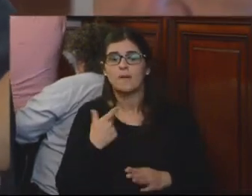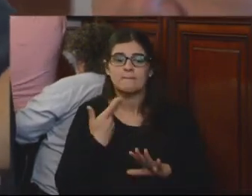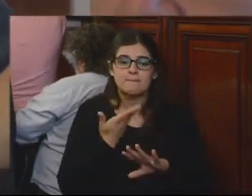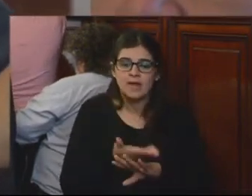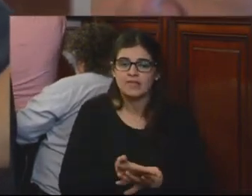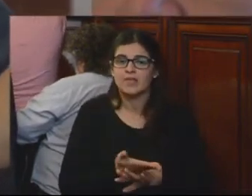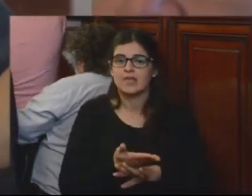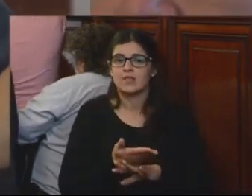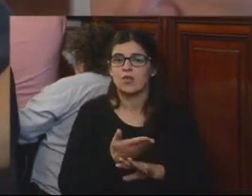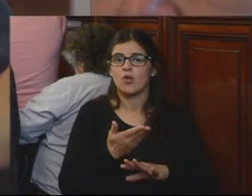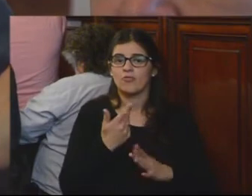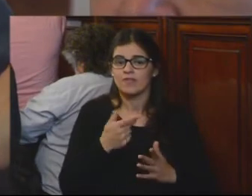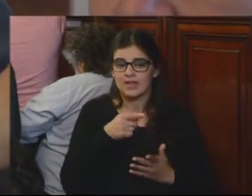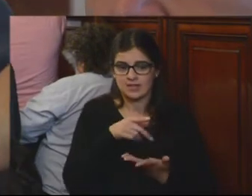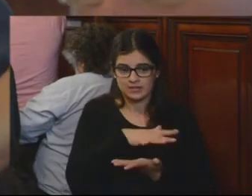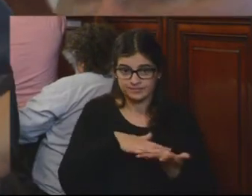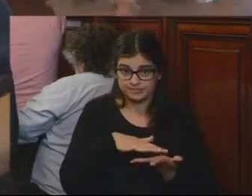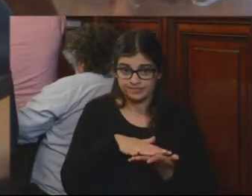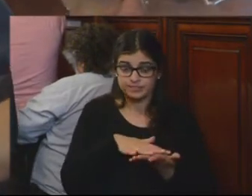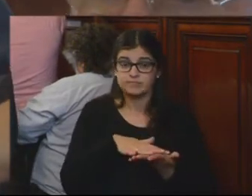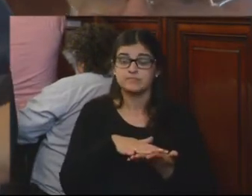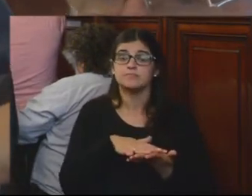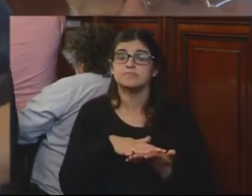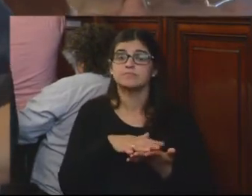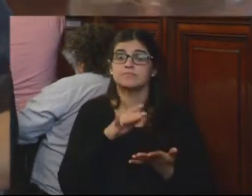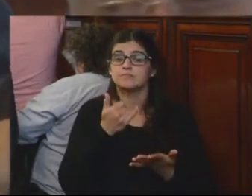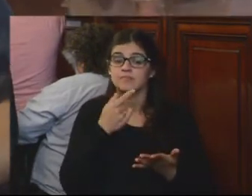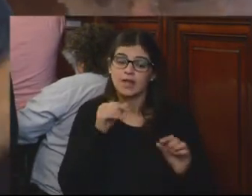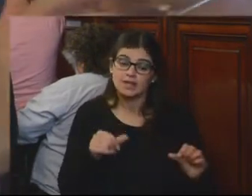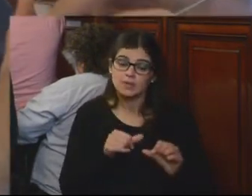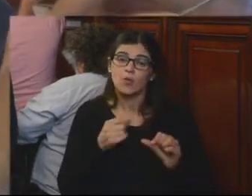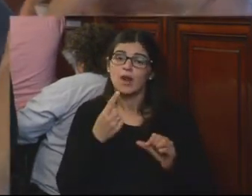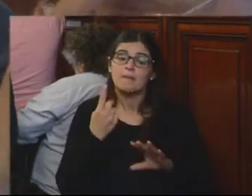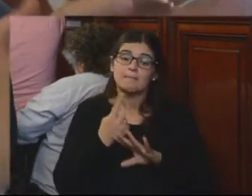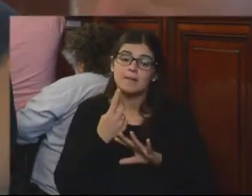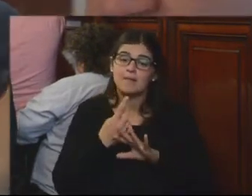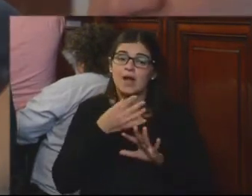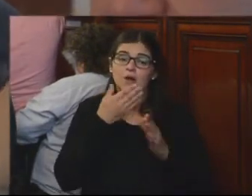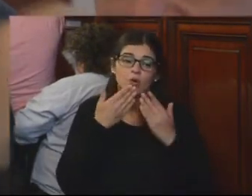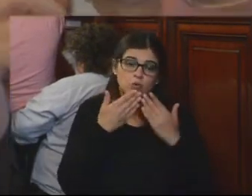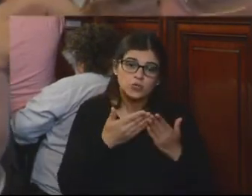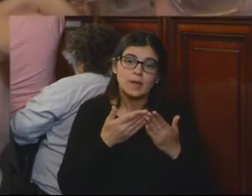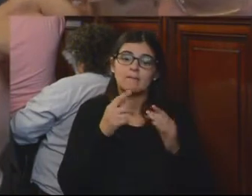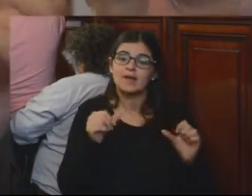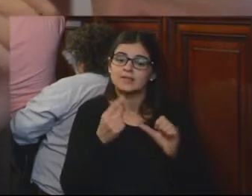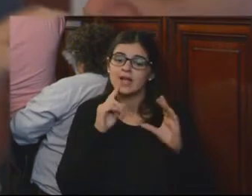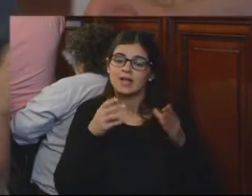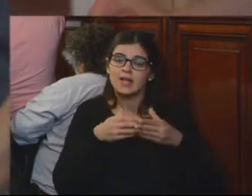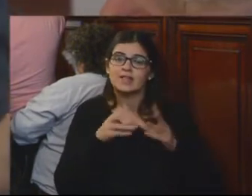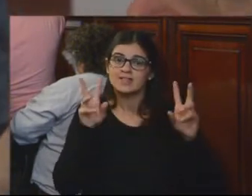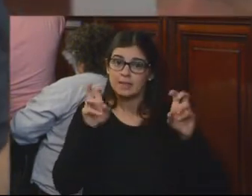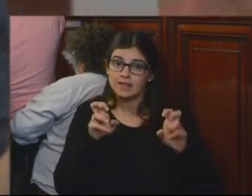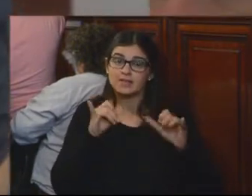regresividad no en sábado y realizamos una primera consulta para constituir una unidad temática que se